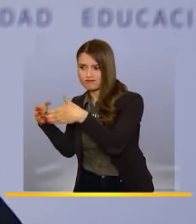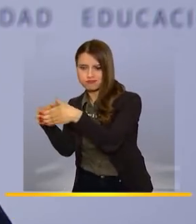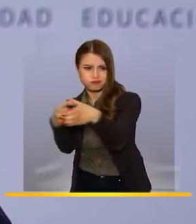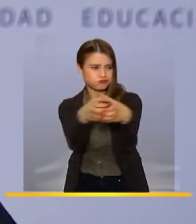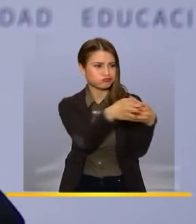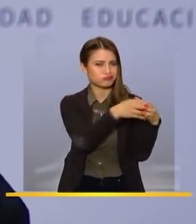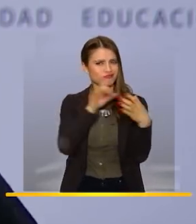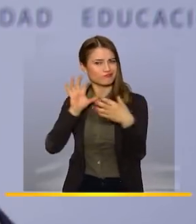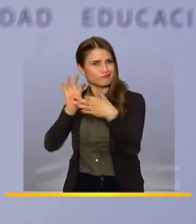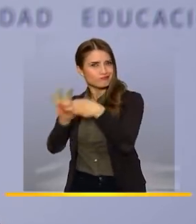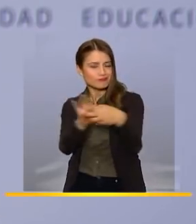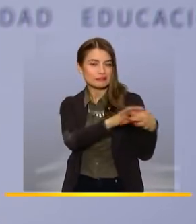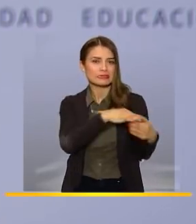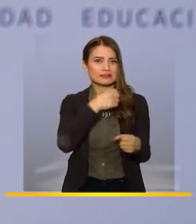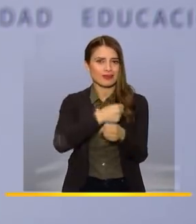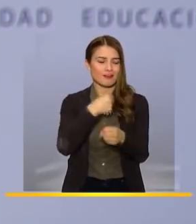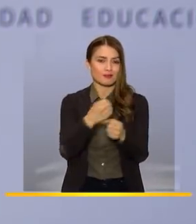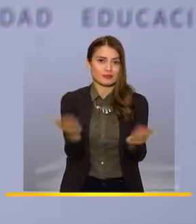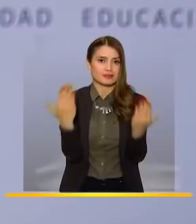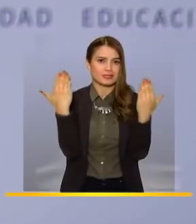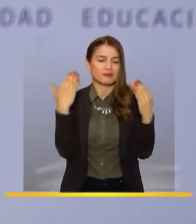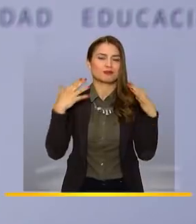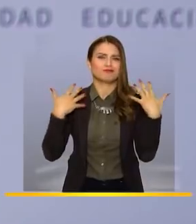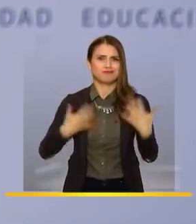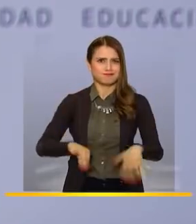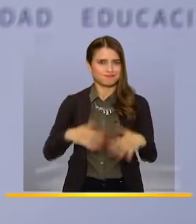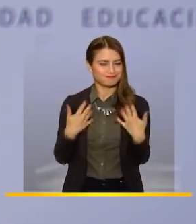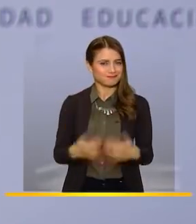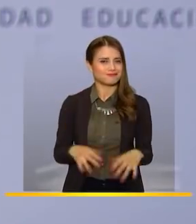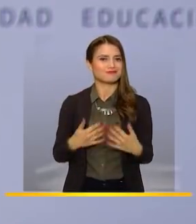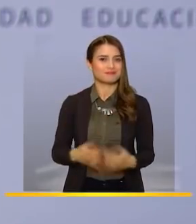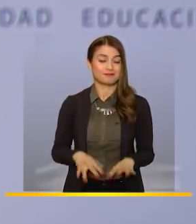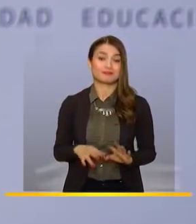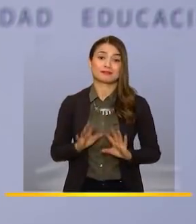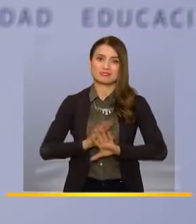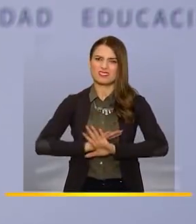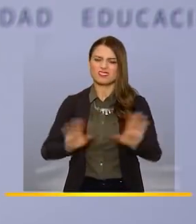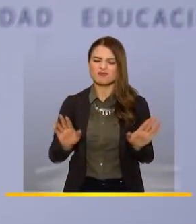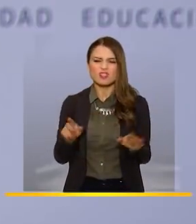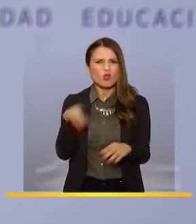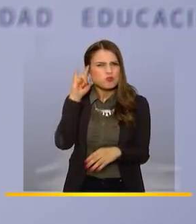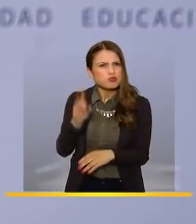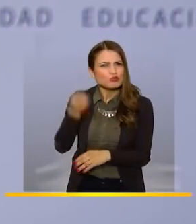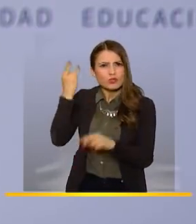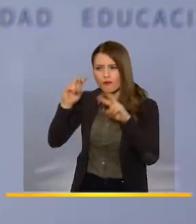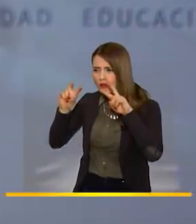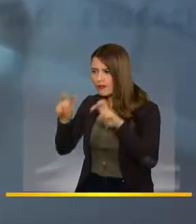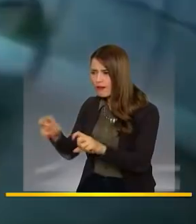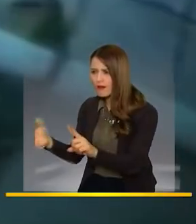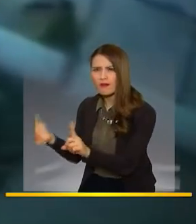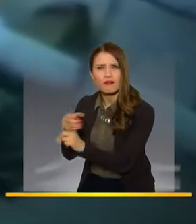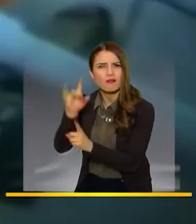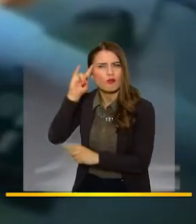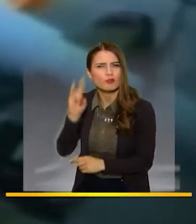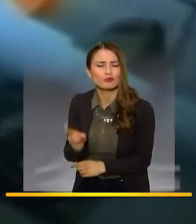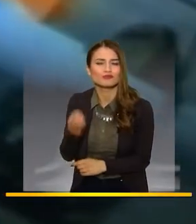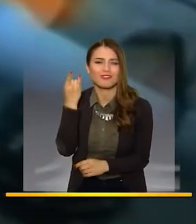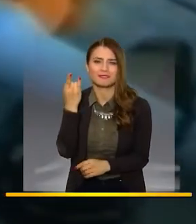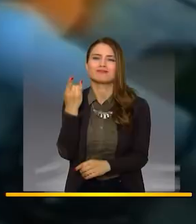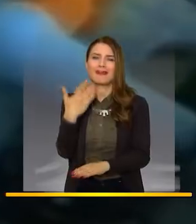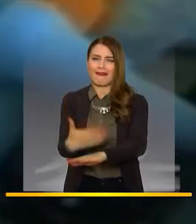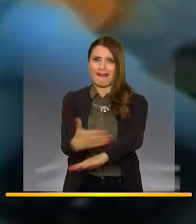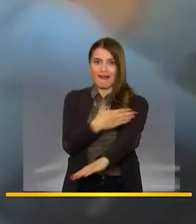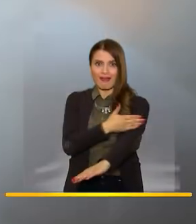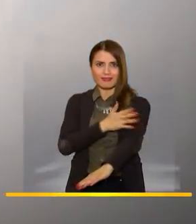Ese proceso exitoso fue resultado de la constitución de un equipo científico de las